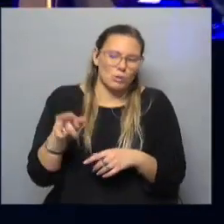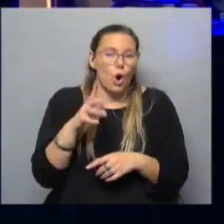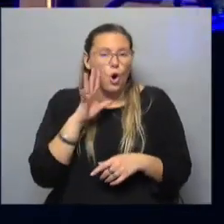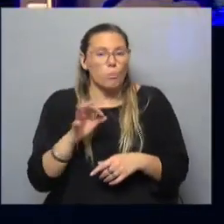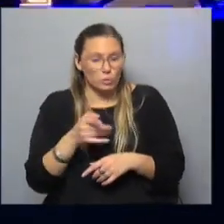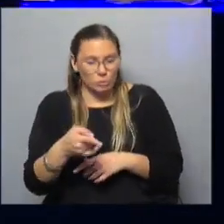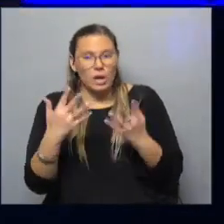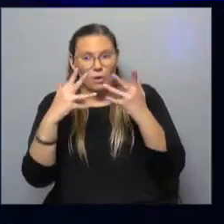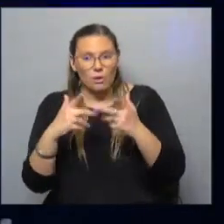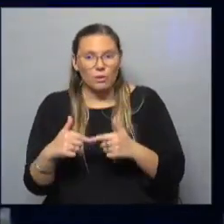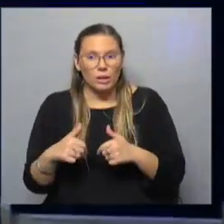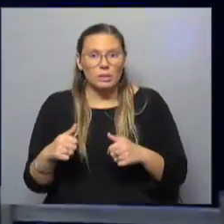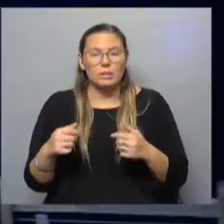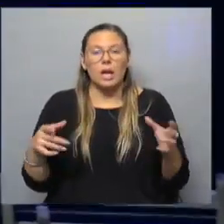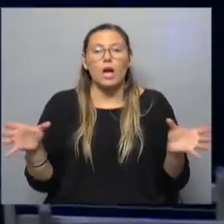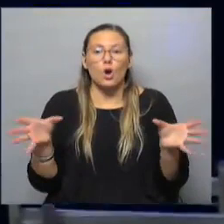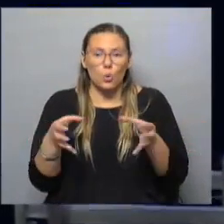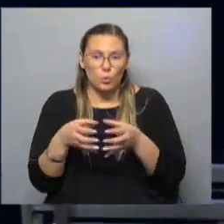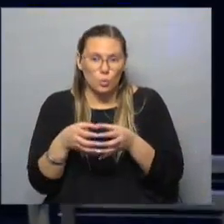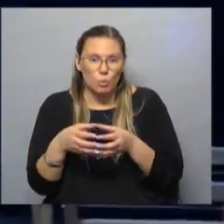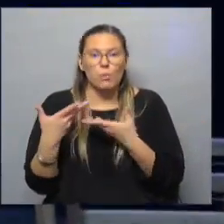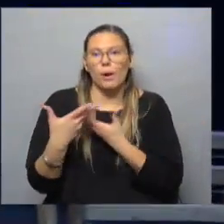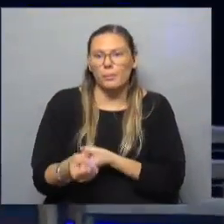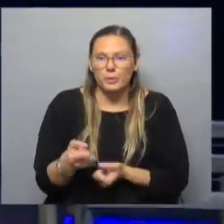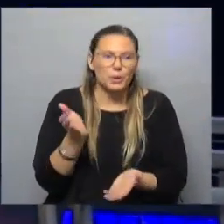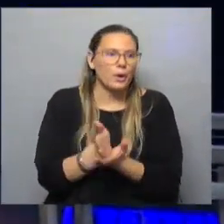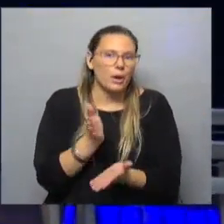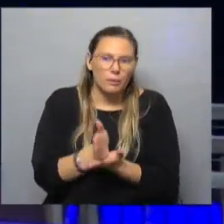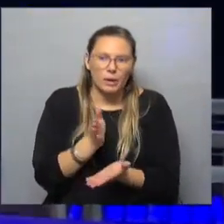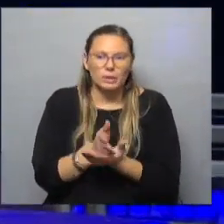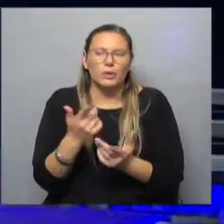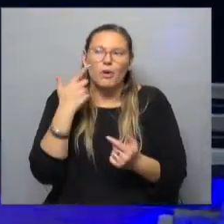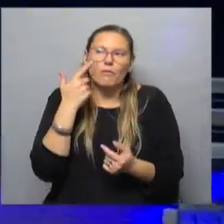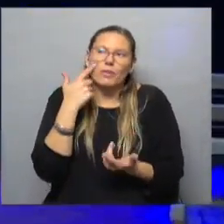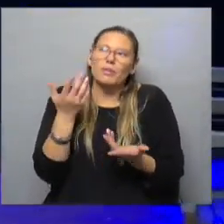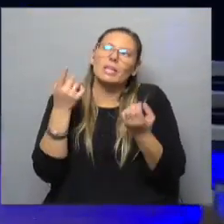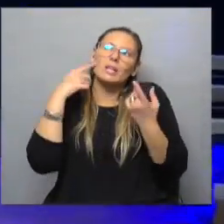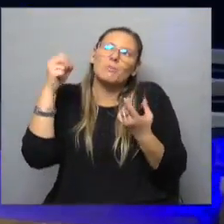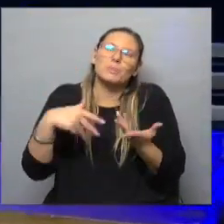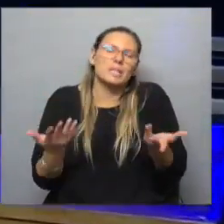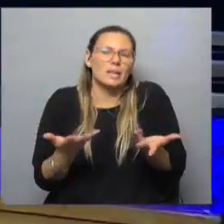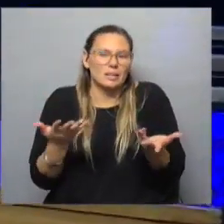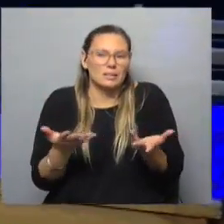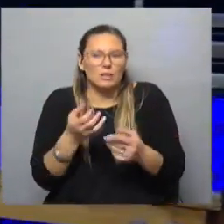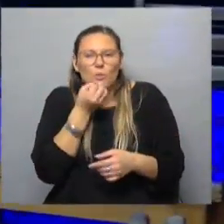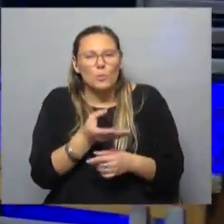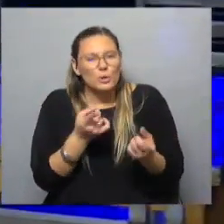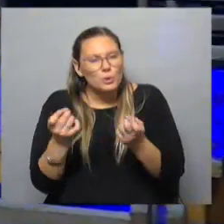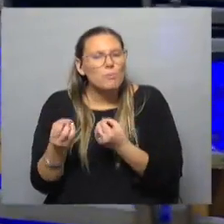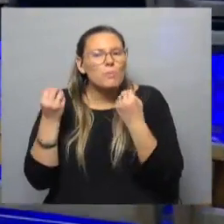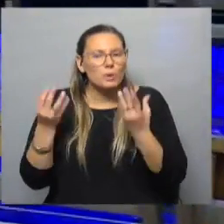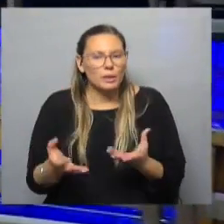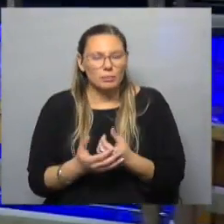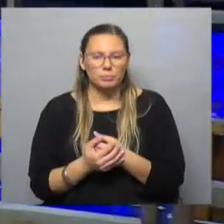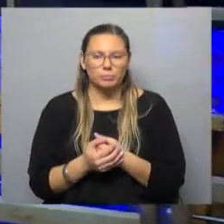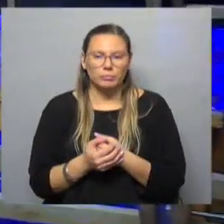posibilidad de armar toques colectivos, colaboraciones? ¿Cómo lo vivís? ¿En qué te parece que los enriquece?